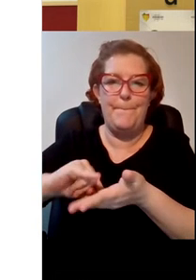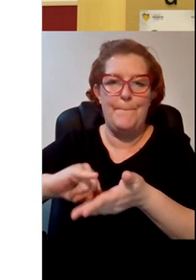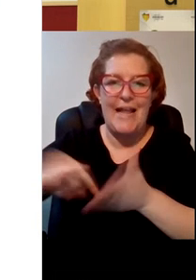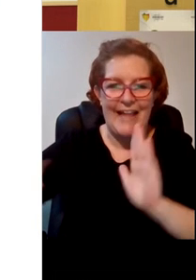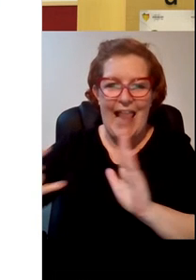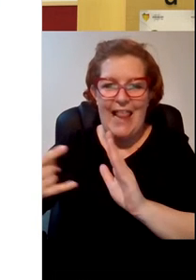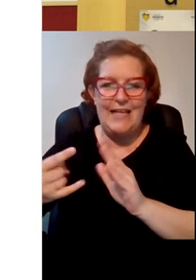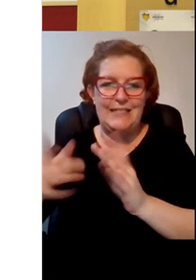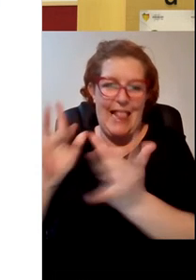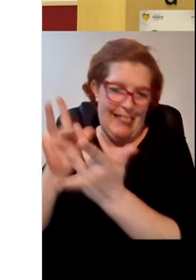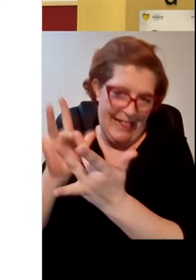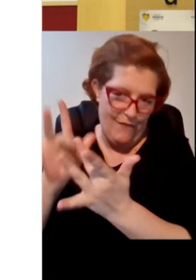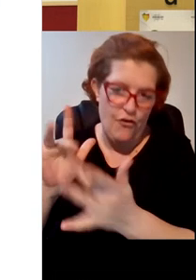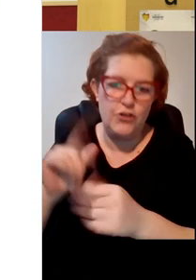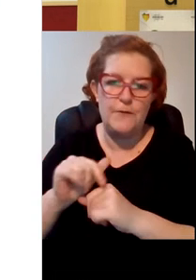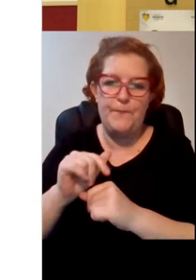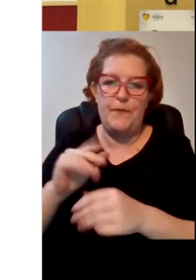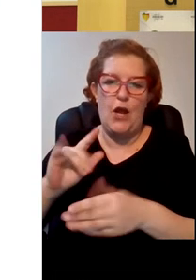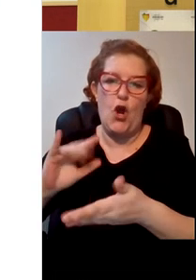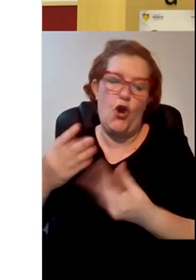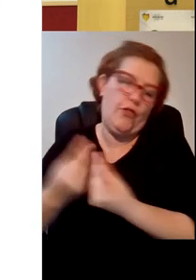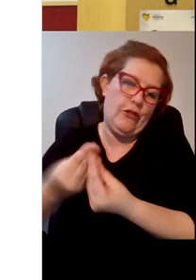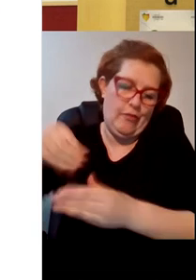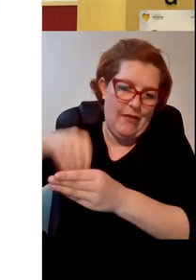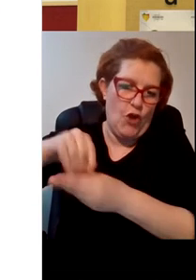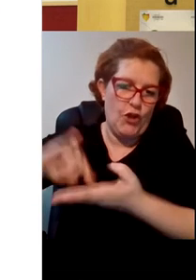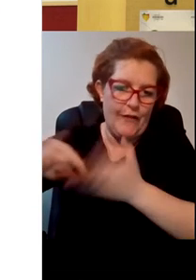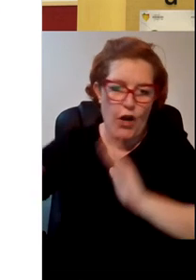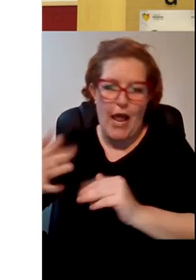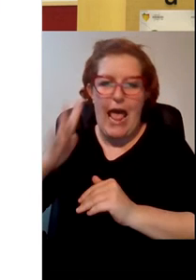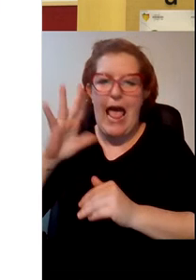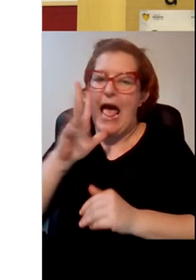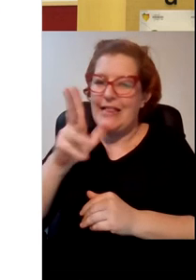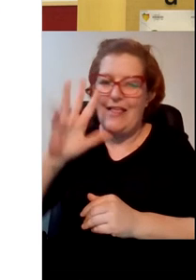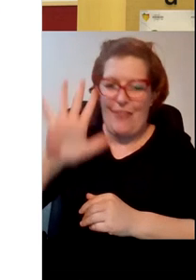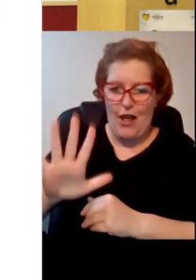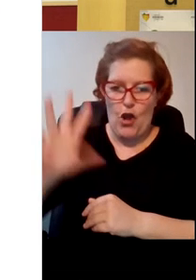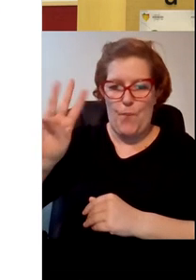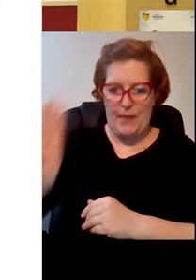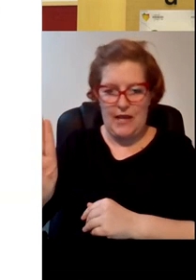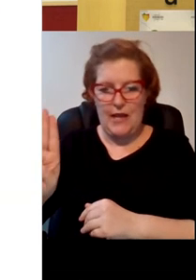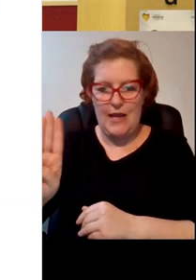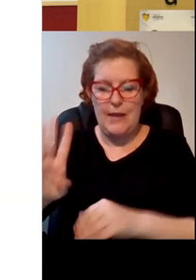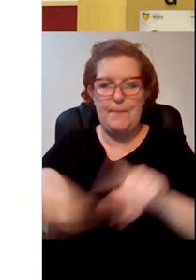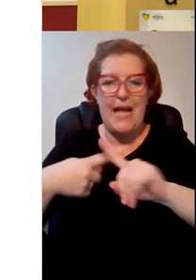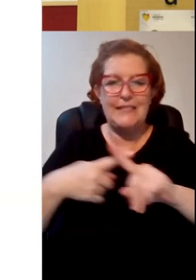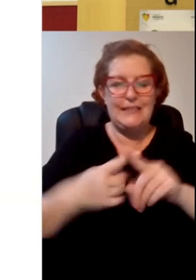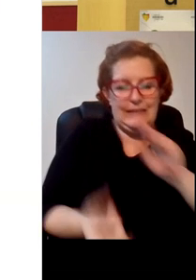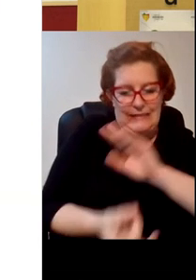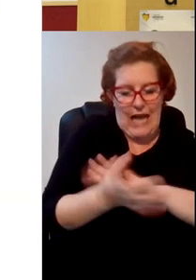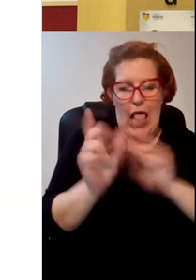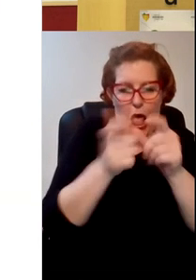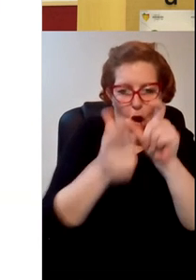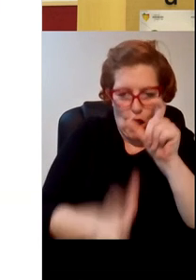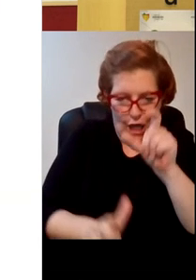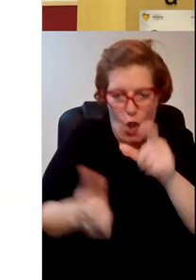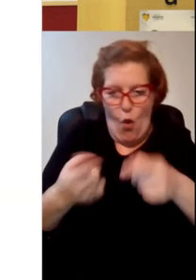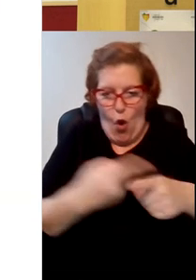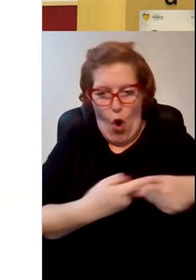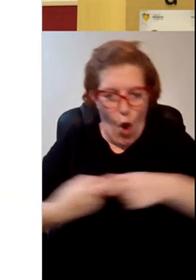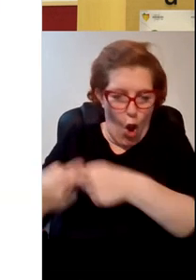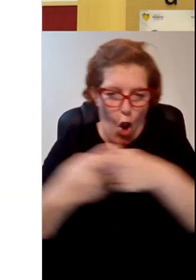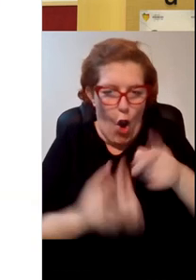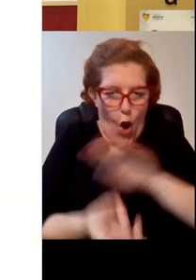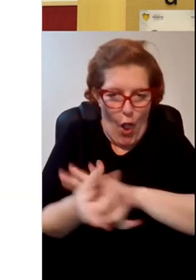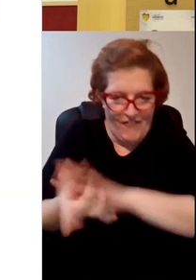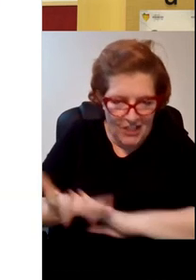5p se creó como práctica participativa un glosario de términos colaborativos y la única